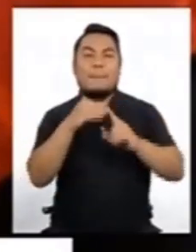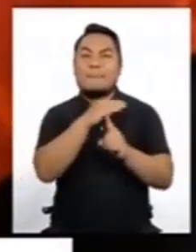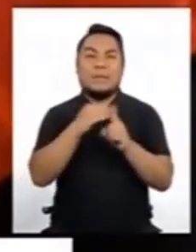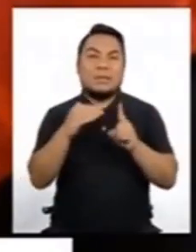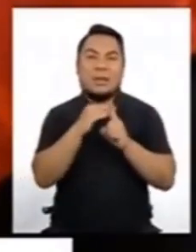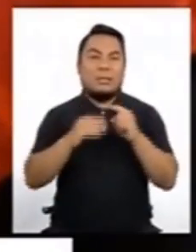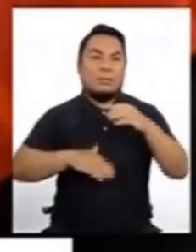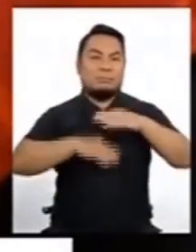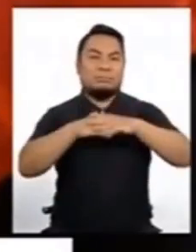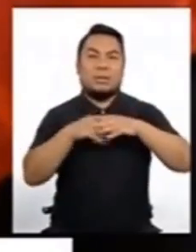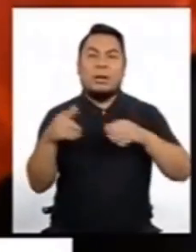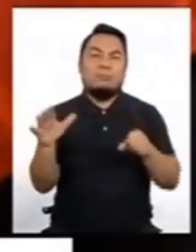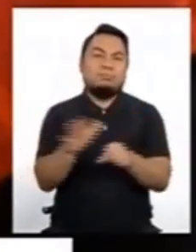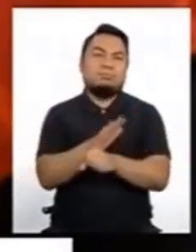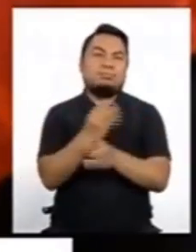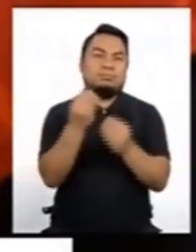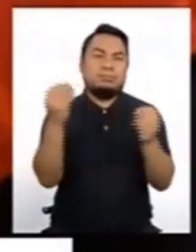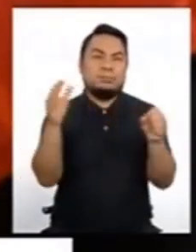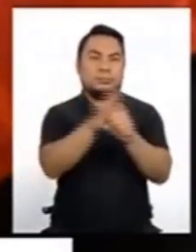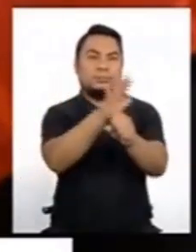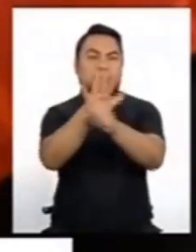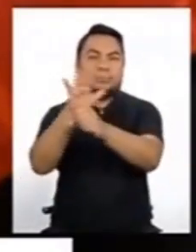30. Y